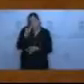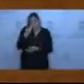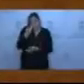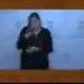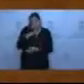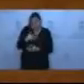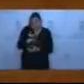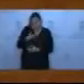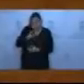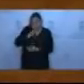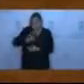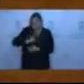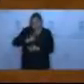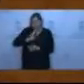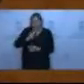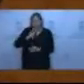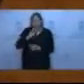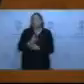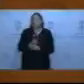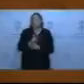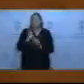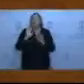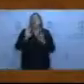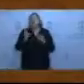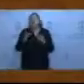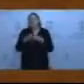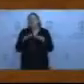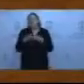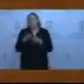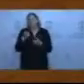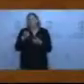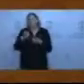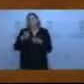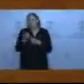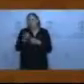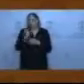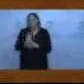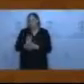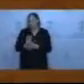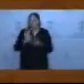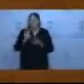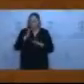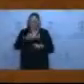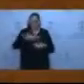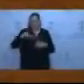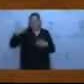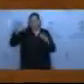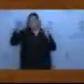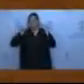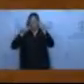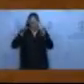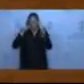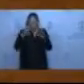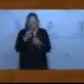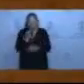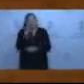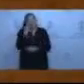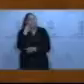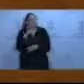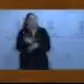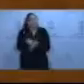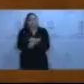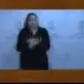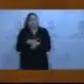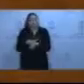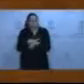nuestro grupo, son varias cosas, si se las he expuesto, ¿no? Yo creo que hay que hacer una reflexión. Yo quiero saber qué es lo que hace el Gobierno con las